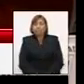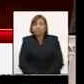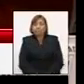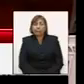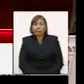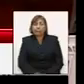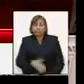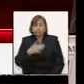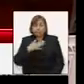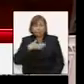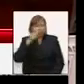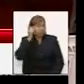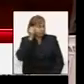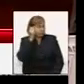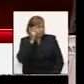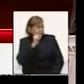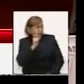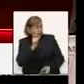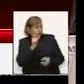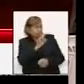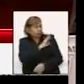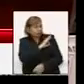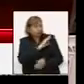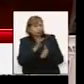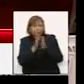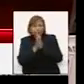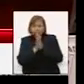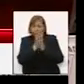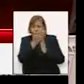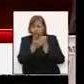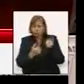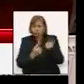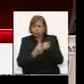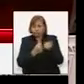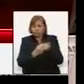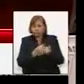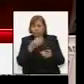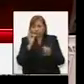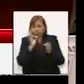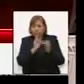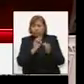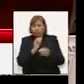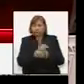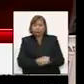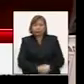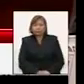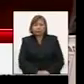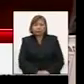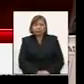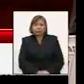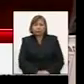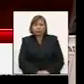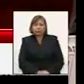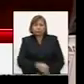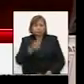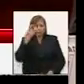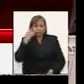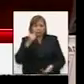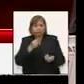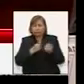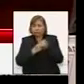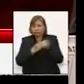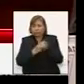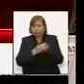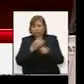sí, yo entiendo que la fiscalía ha solicitado el apoyo de Divier, ¿correcto? Ya. Para apoyar